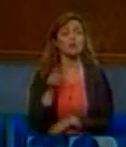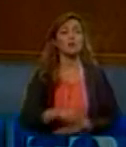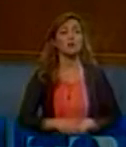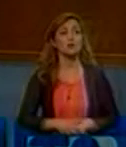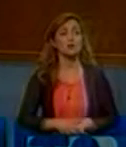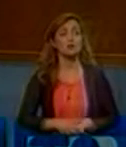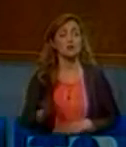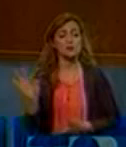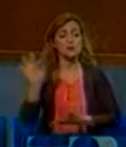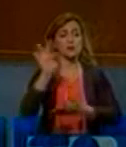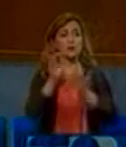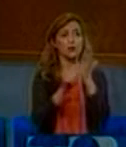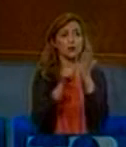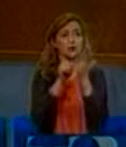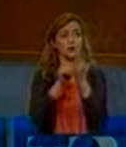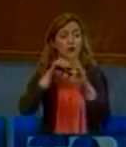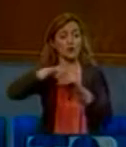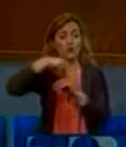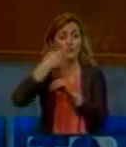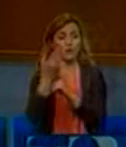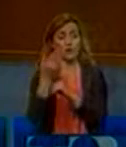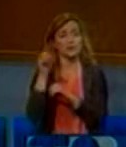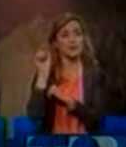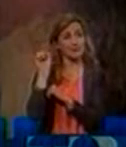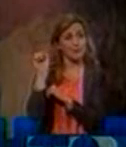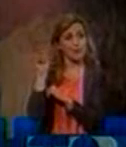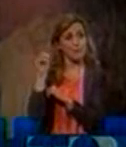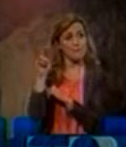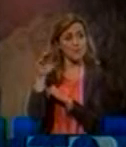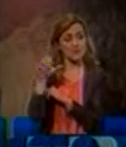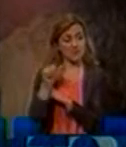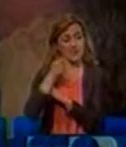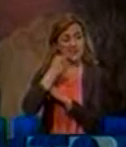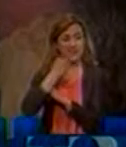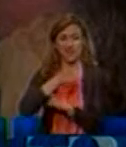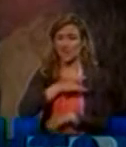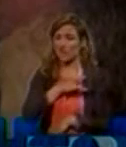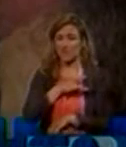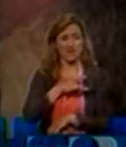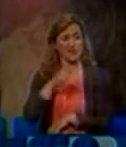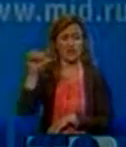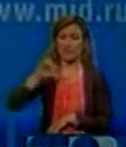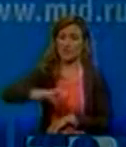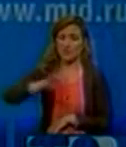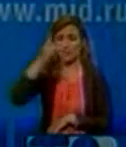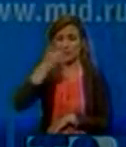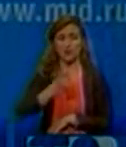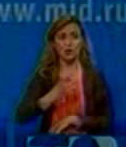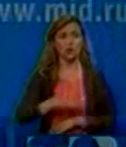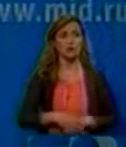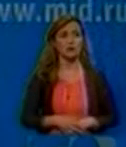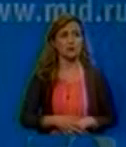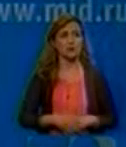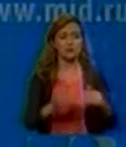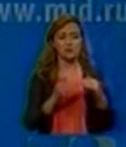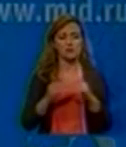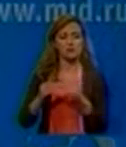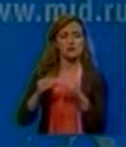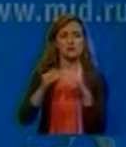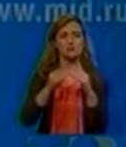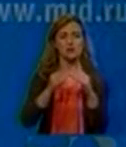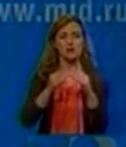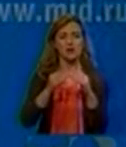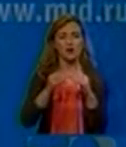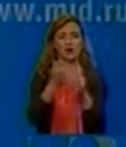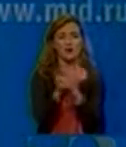de la portavoz del Ministerio de Exteriores, María Zaharova, quien lamentó la decisión del activista. La mano de la democracia aprieta la garganta